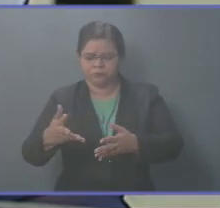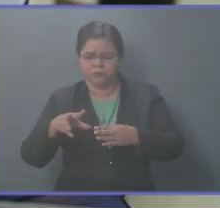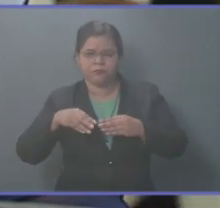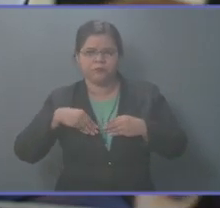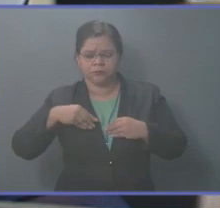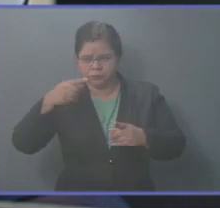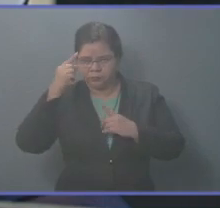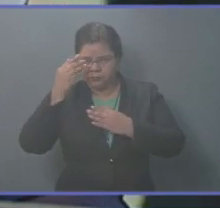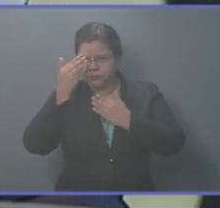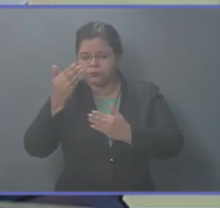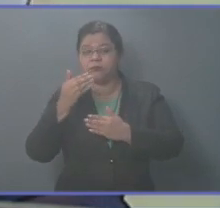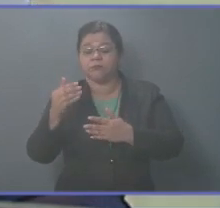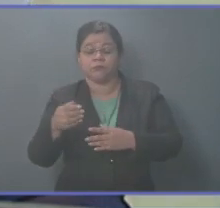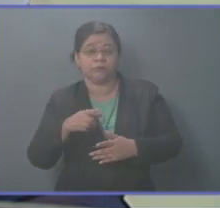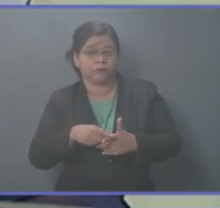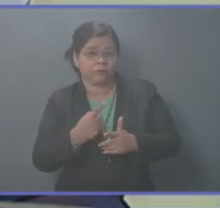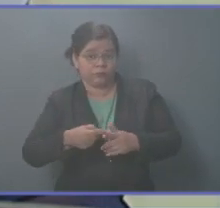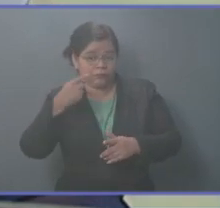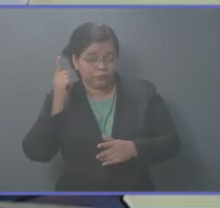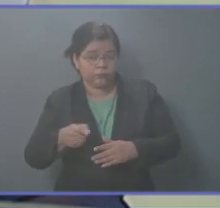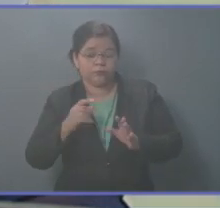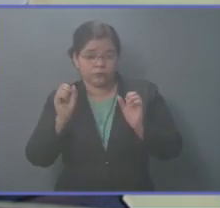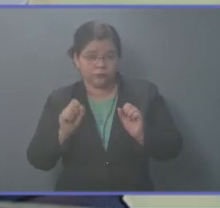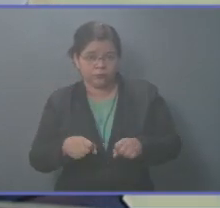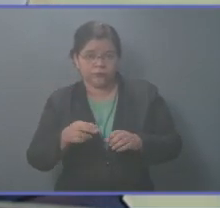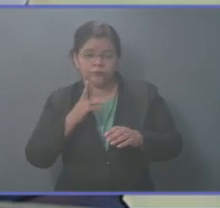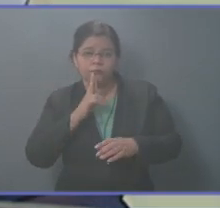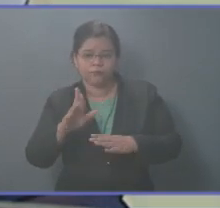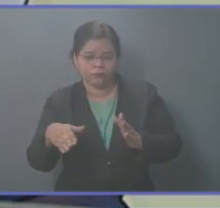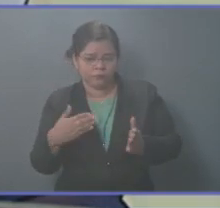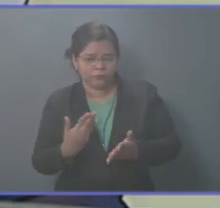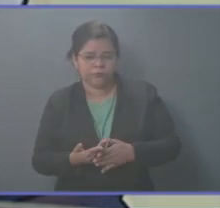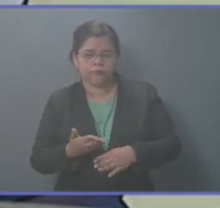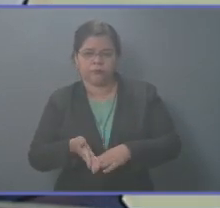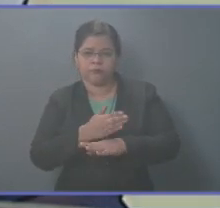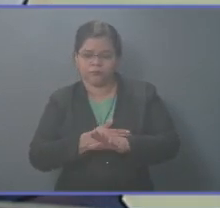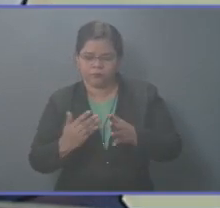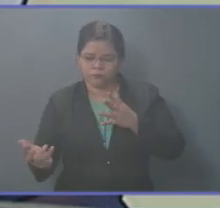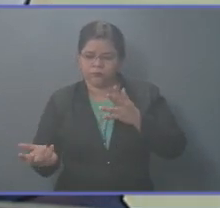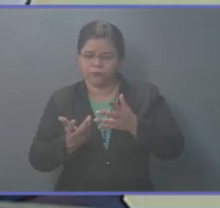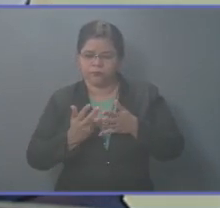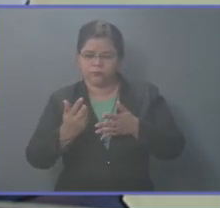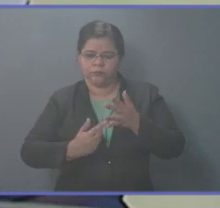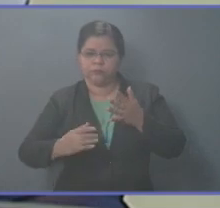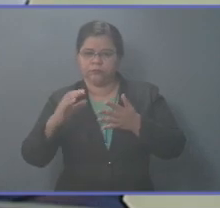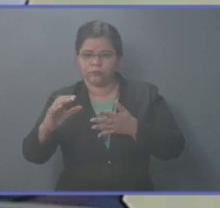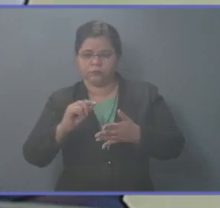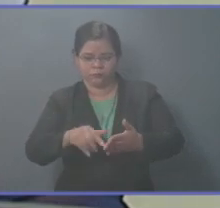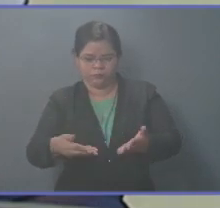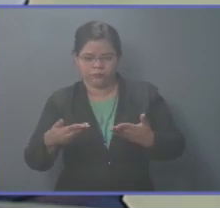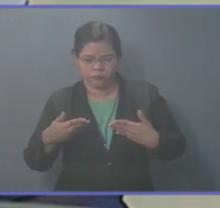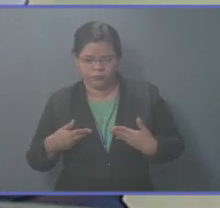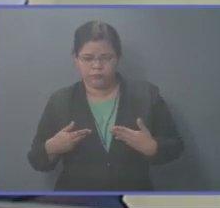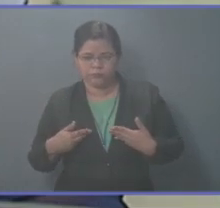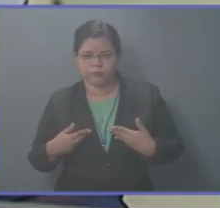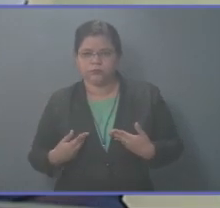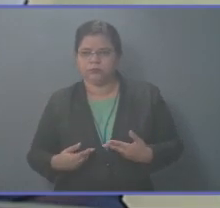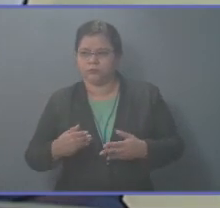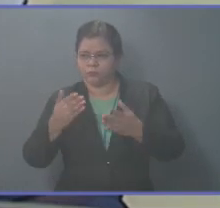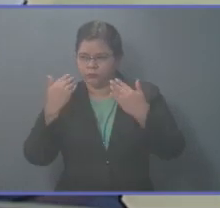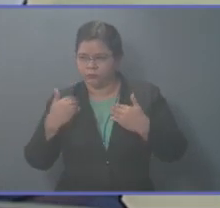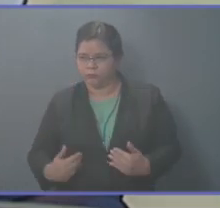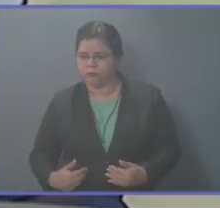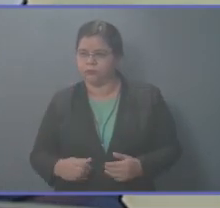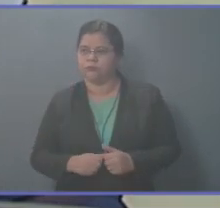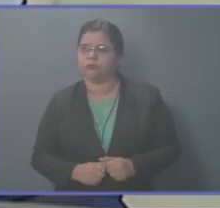queda sujeto a la obligación de solo adoptar aquellas que sean compatibles con la Constitución y el derecho internacional de los derechos